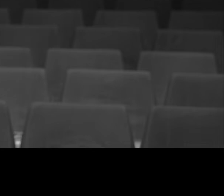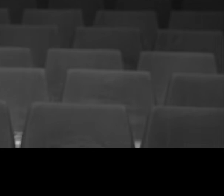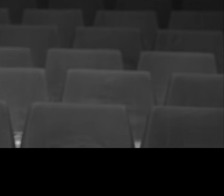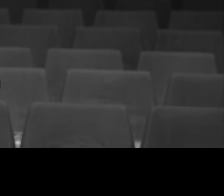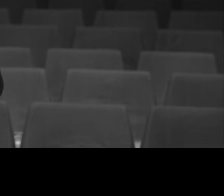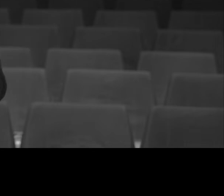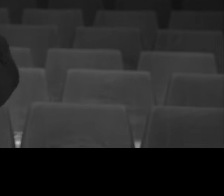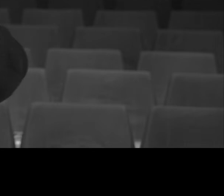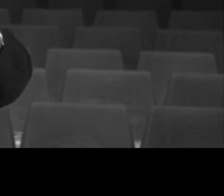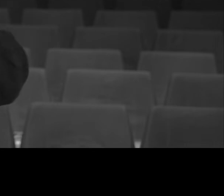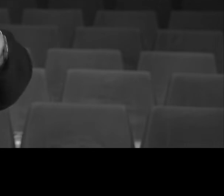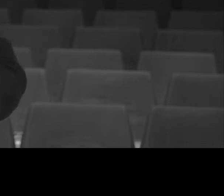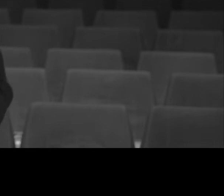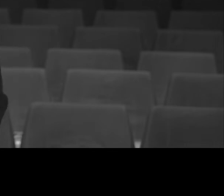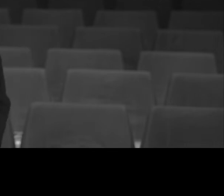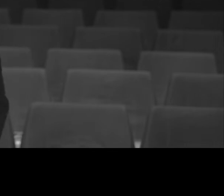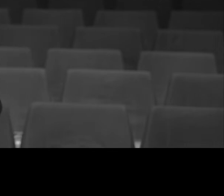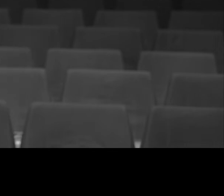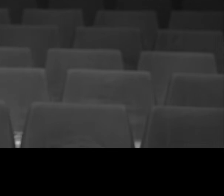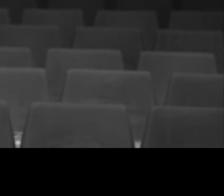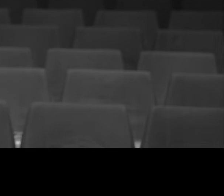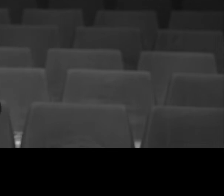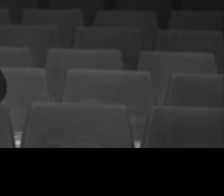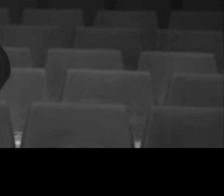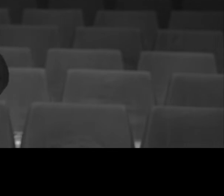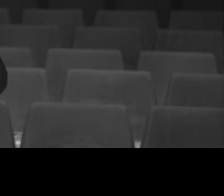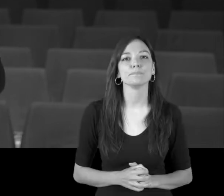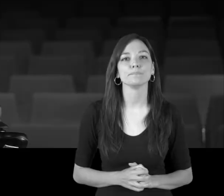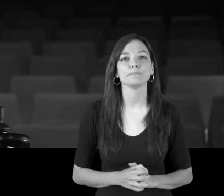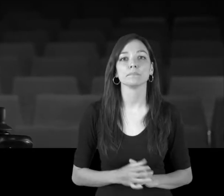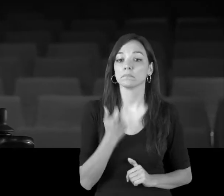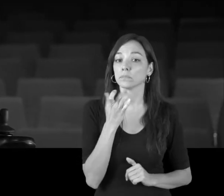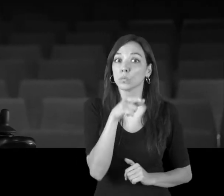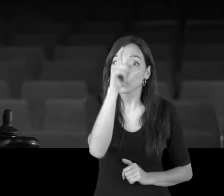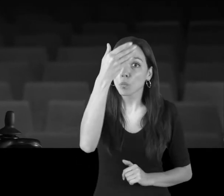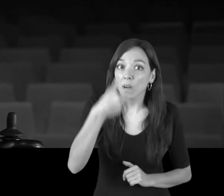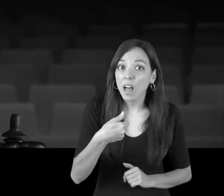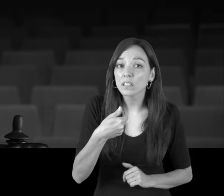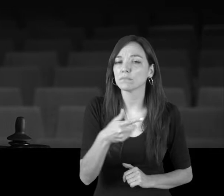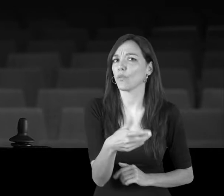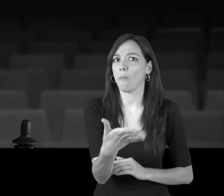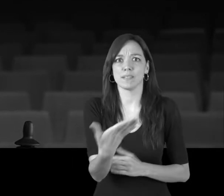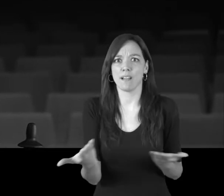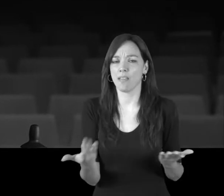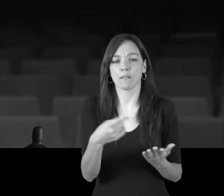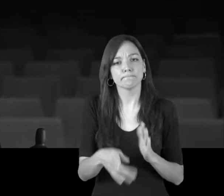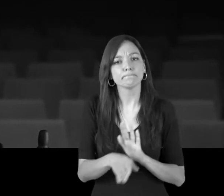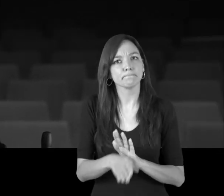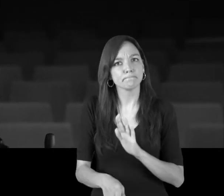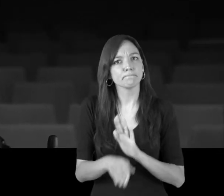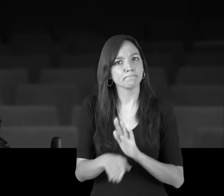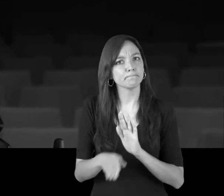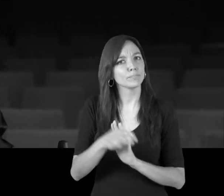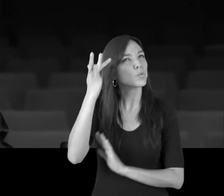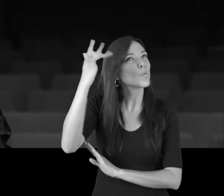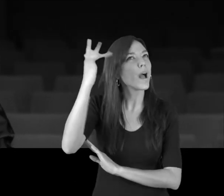básica. A través de los cursos de lengua de signos formamos a personas oyentes y podemos hacerlo. Por tener parálisis cerebral no pasa nada,